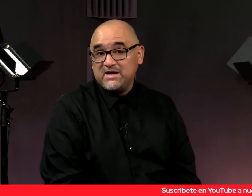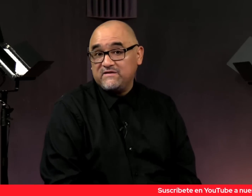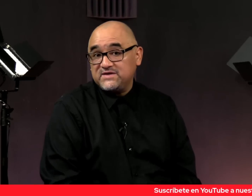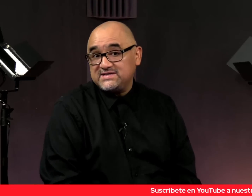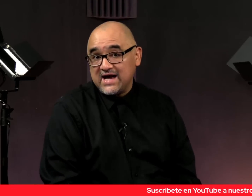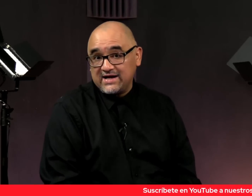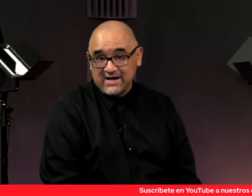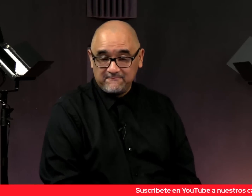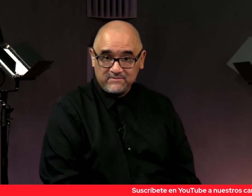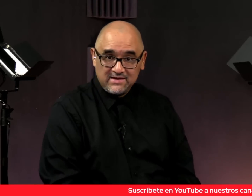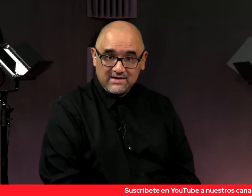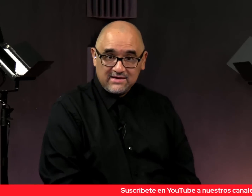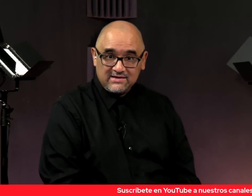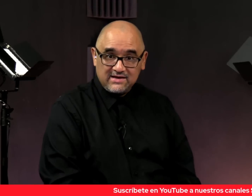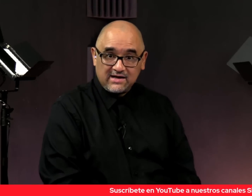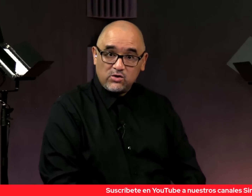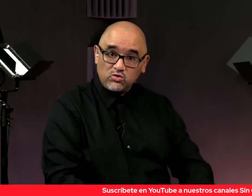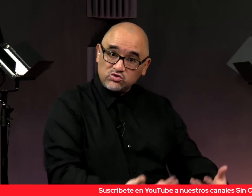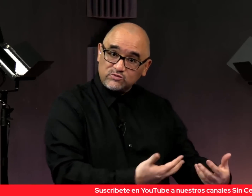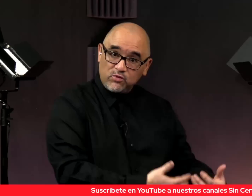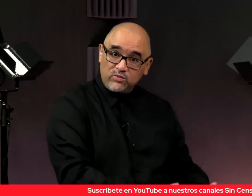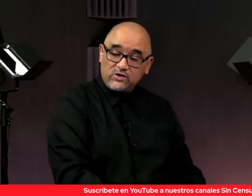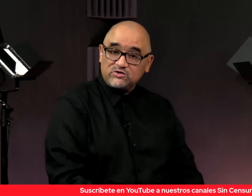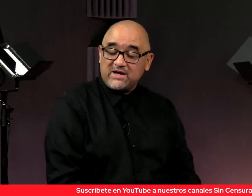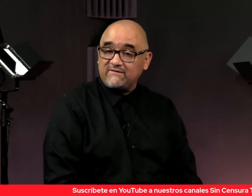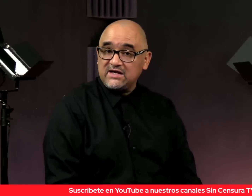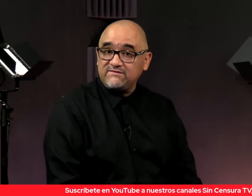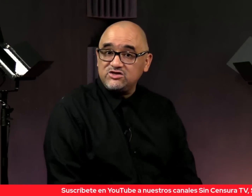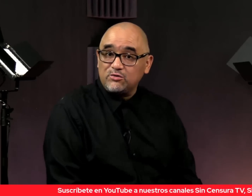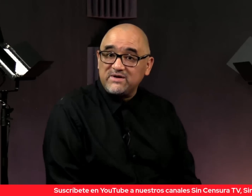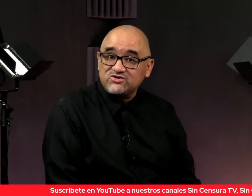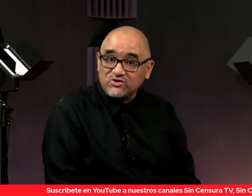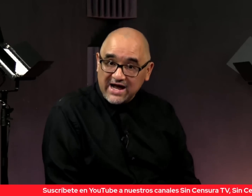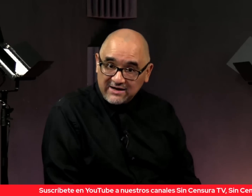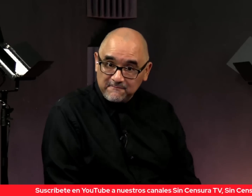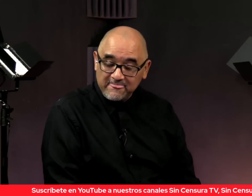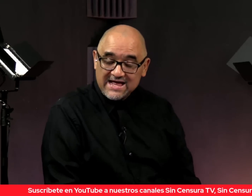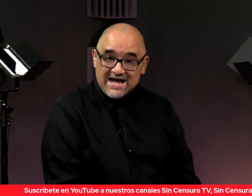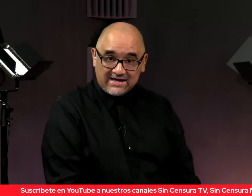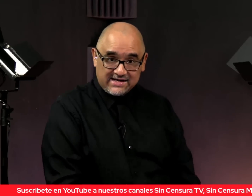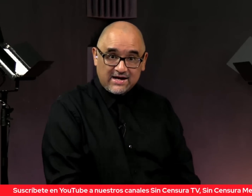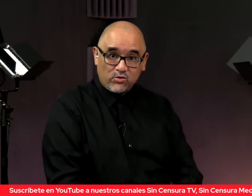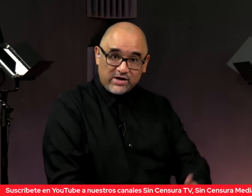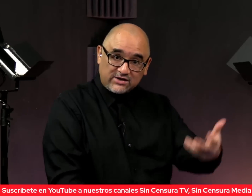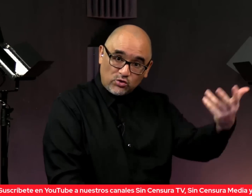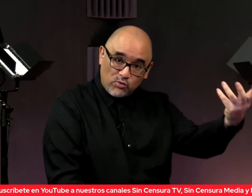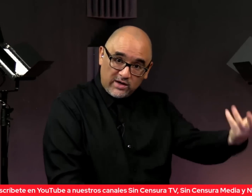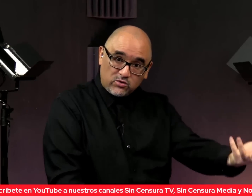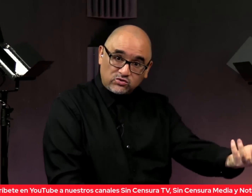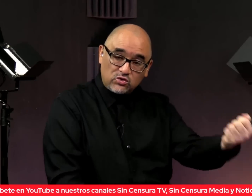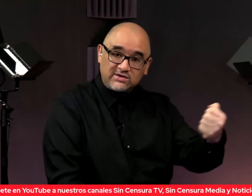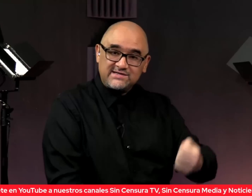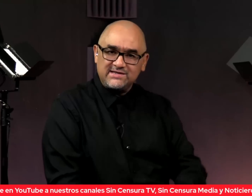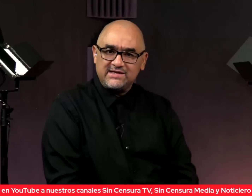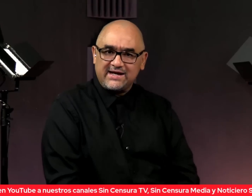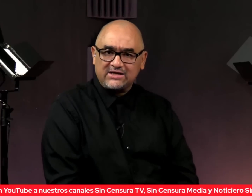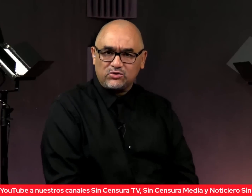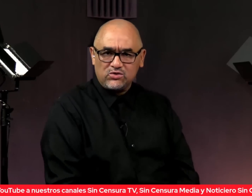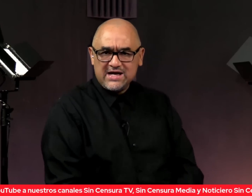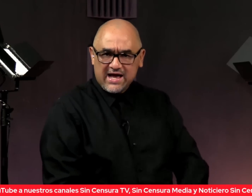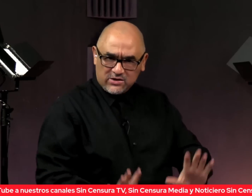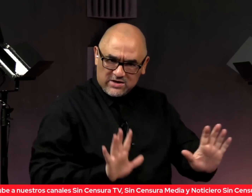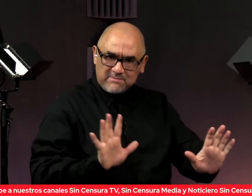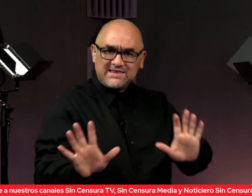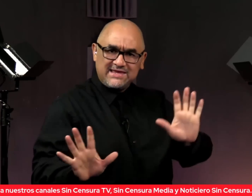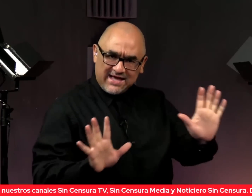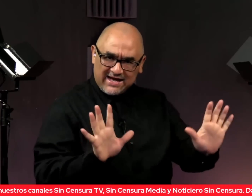pues beneficiaria de recursos públicos para beneficio personal. Adriana Urrea tomó el control del